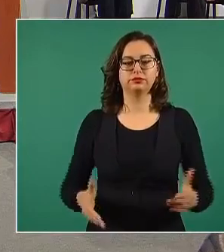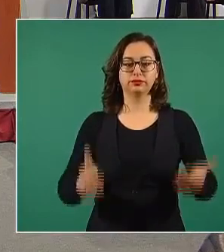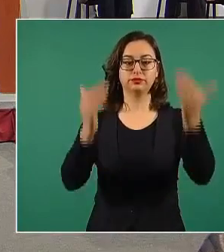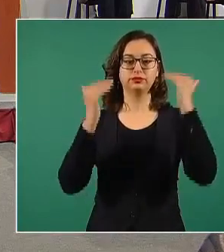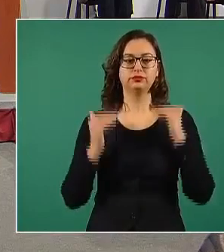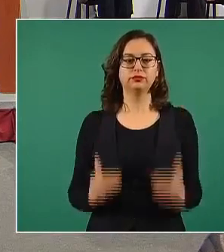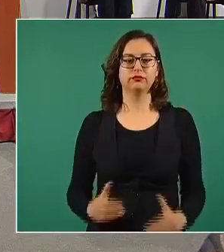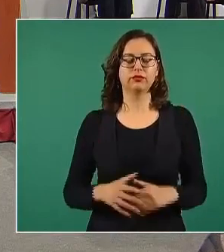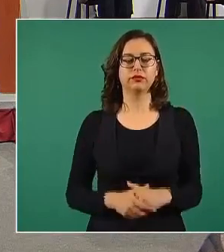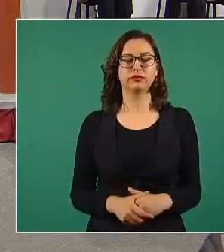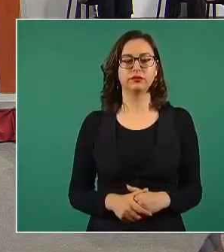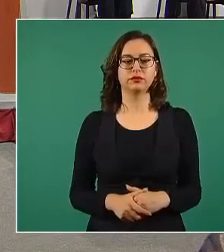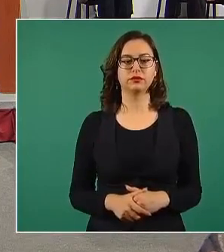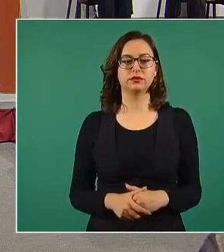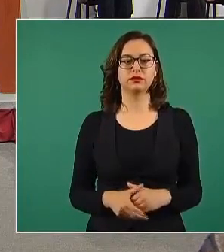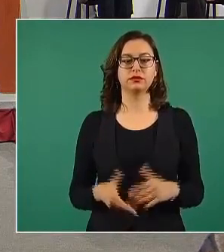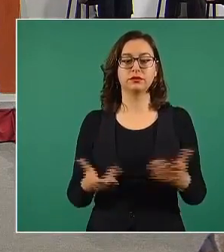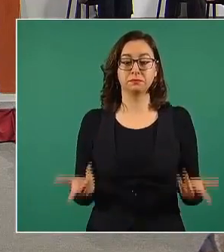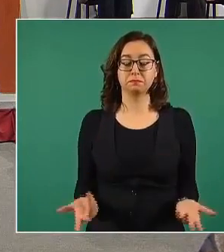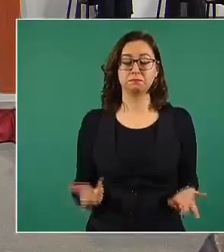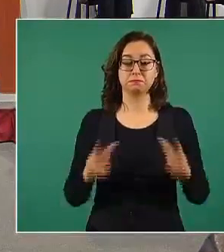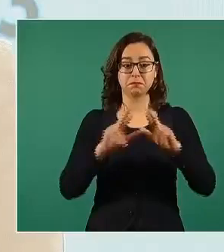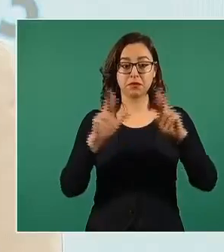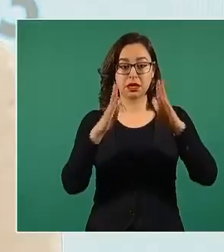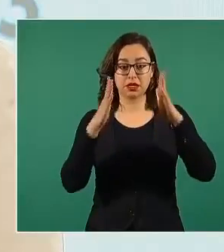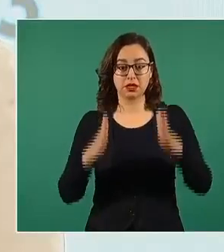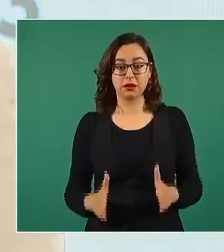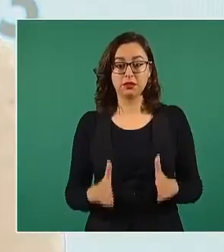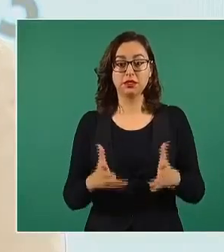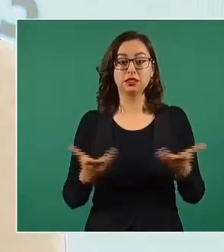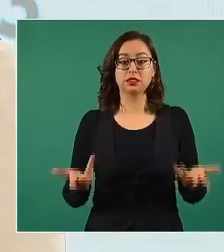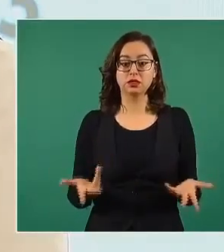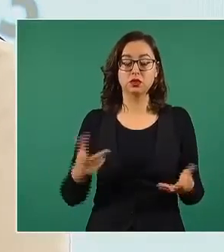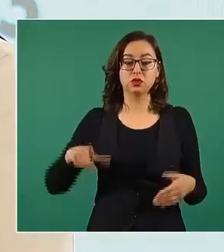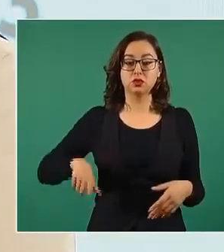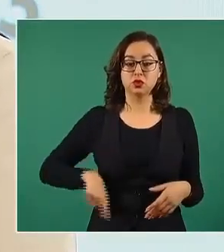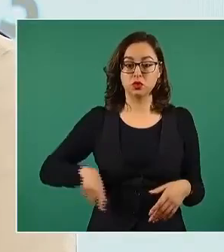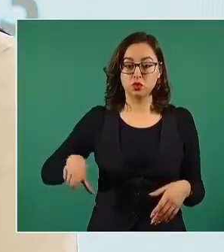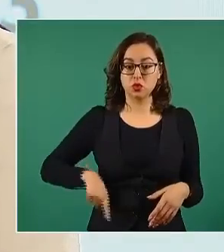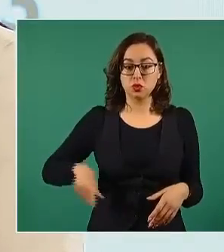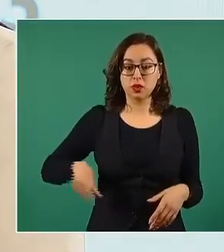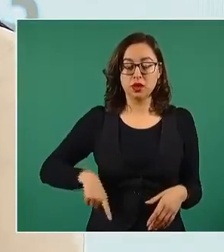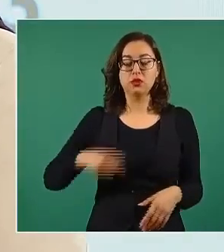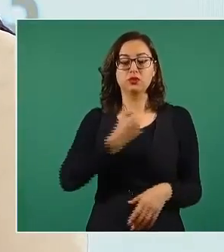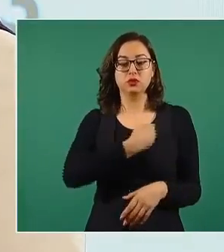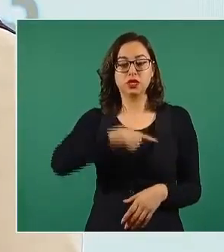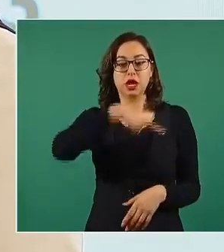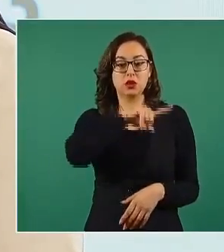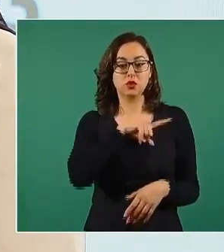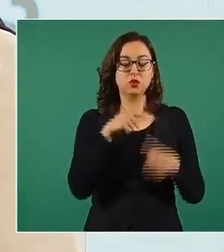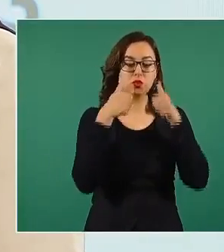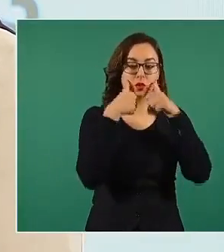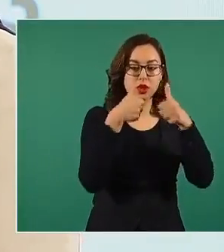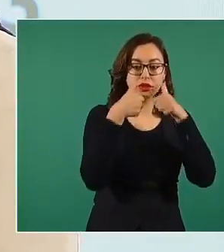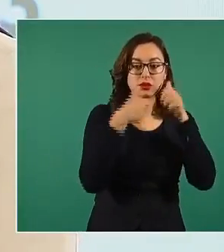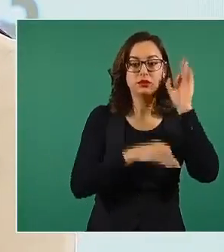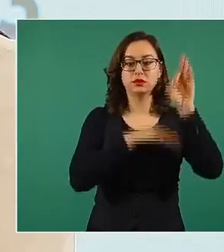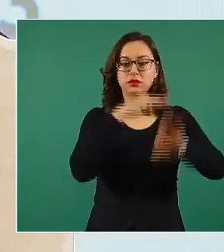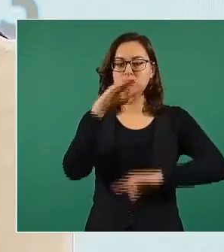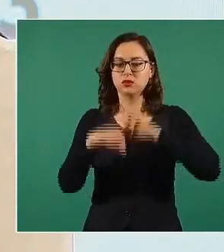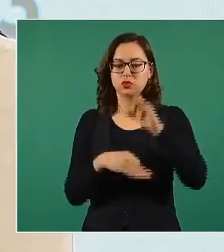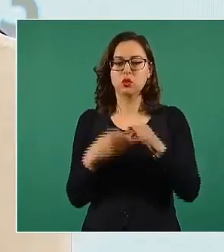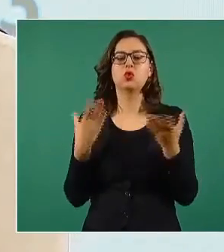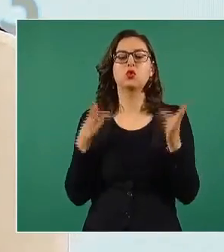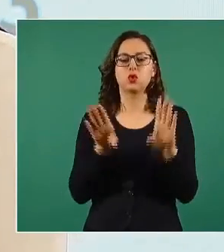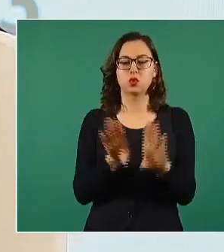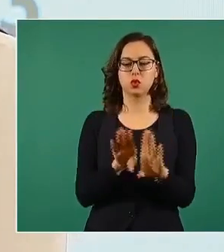Adelante. ¿Cuál es la infraestructura con la que cuentan las instituciones de salud pública para brindar los servicios de